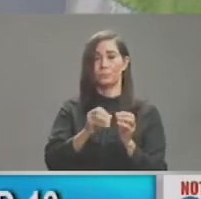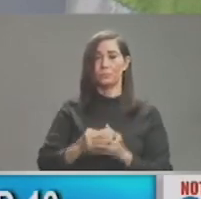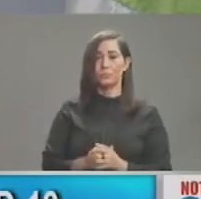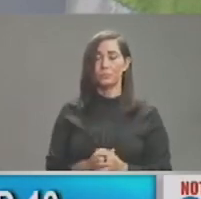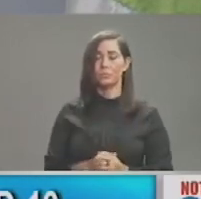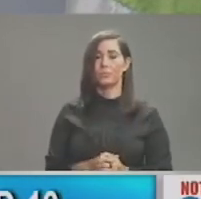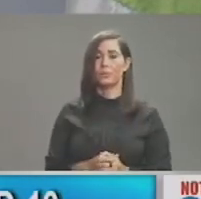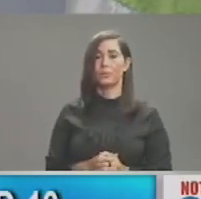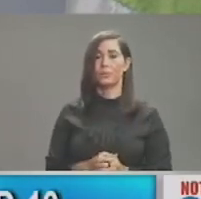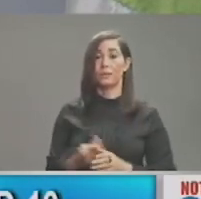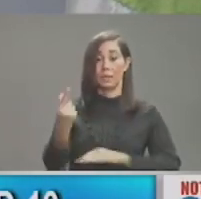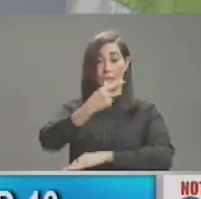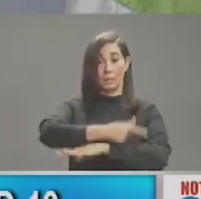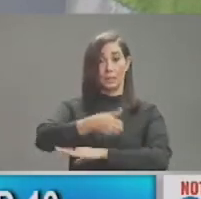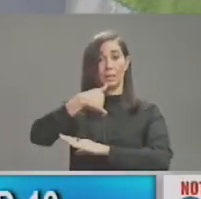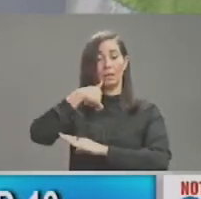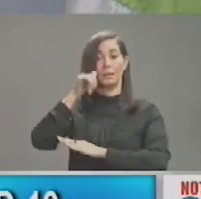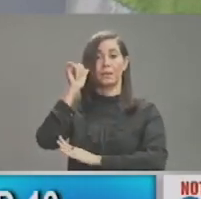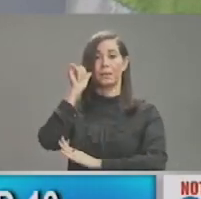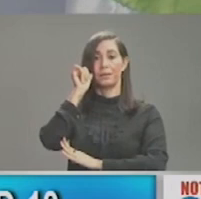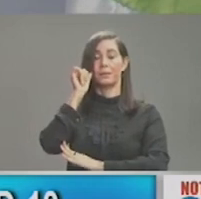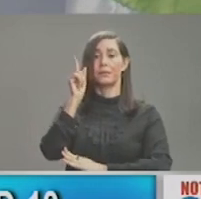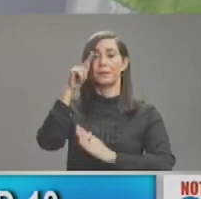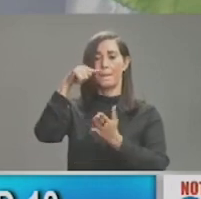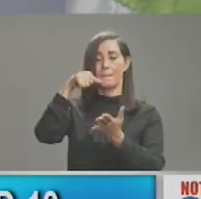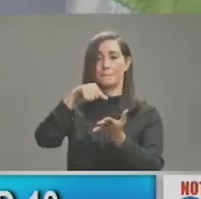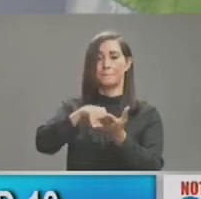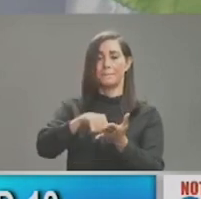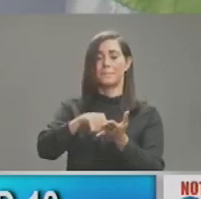y en el día de ayer solamente se produjeron